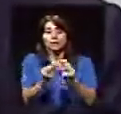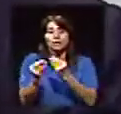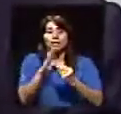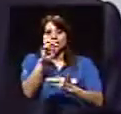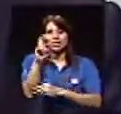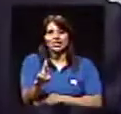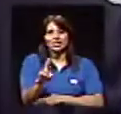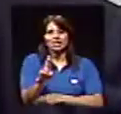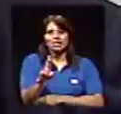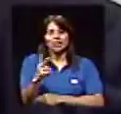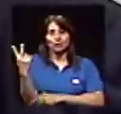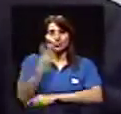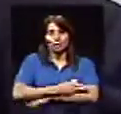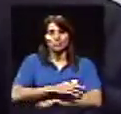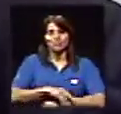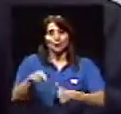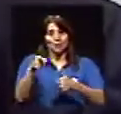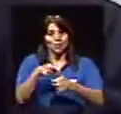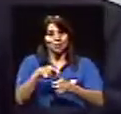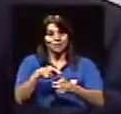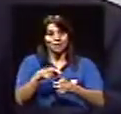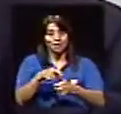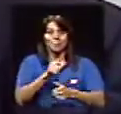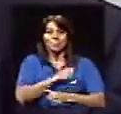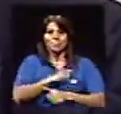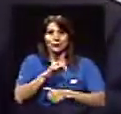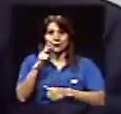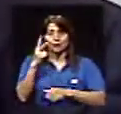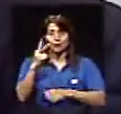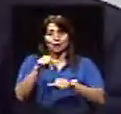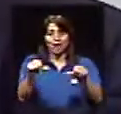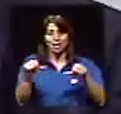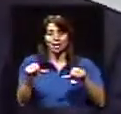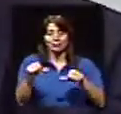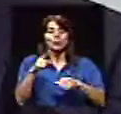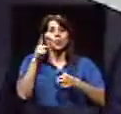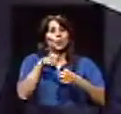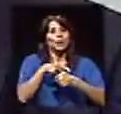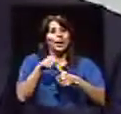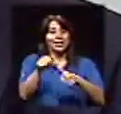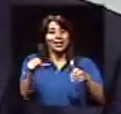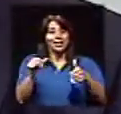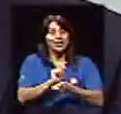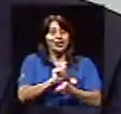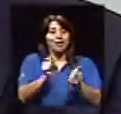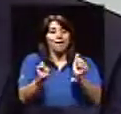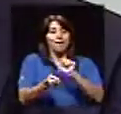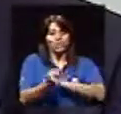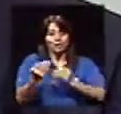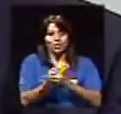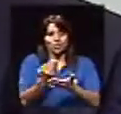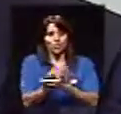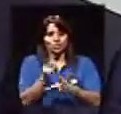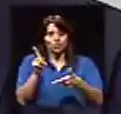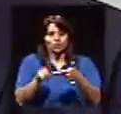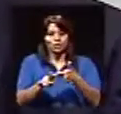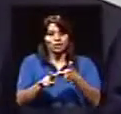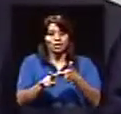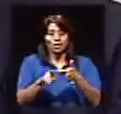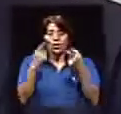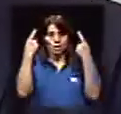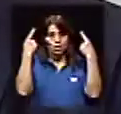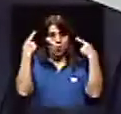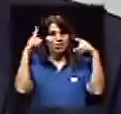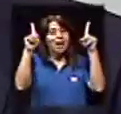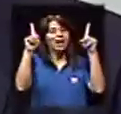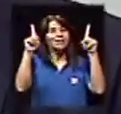Una, en el área de la innovación y la transformación tecnológica, entre otras, y otra que es muy importante, en lograr una